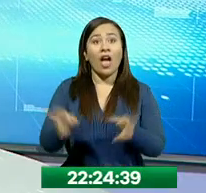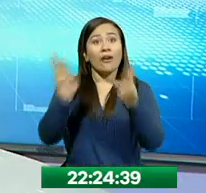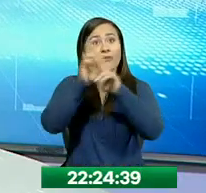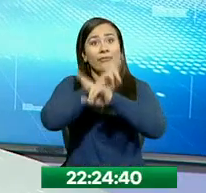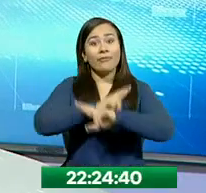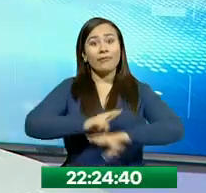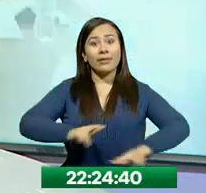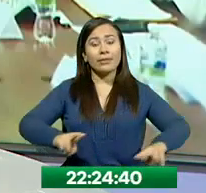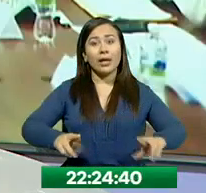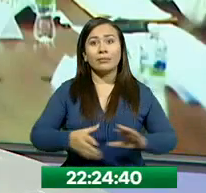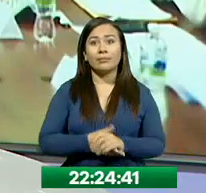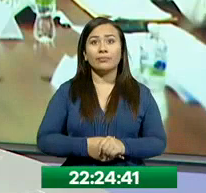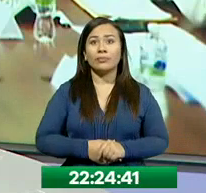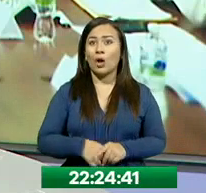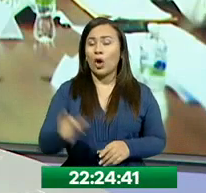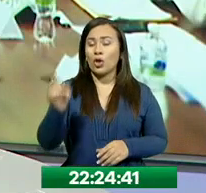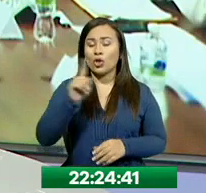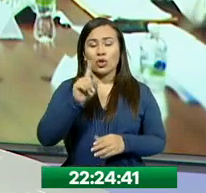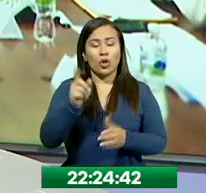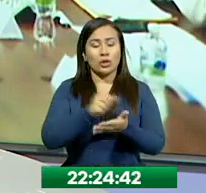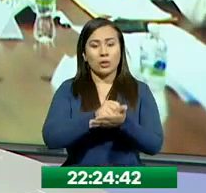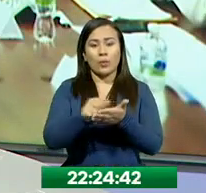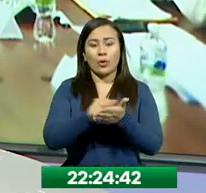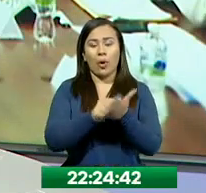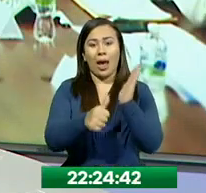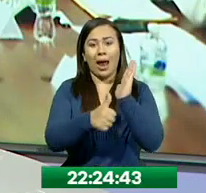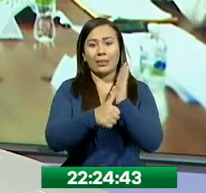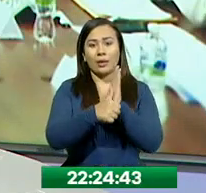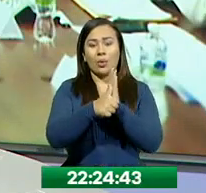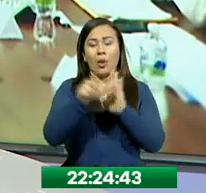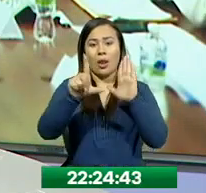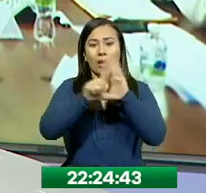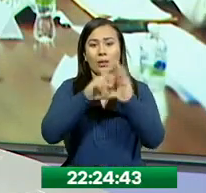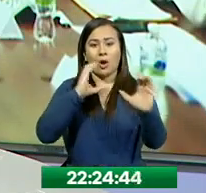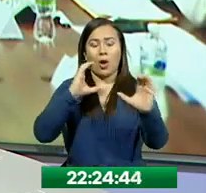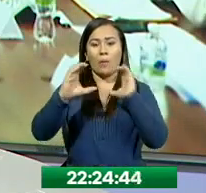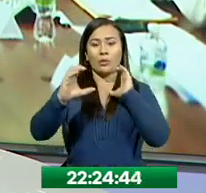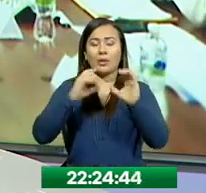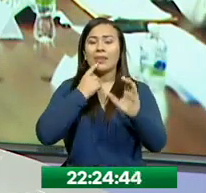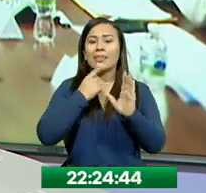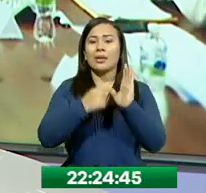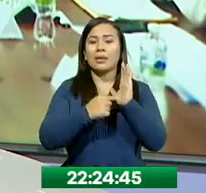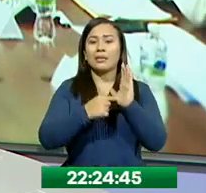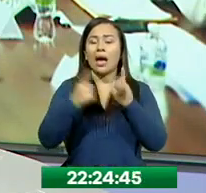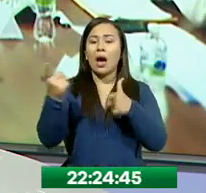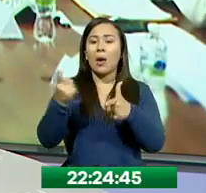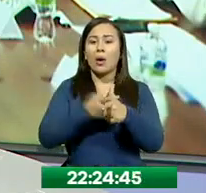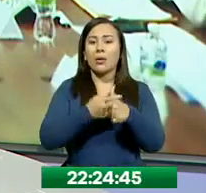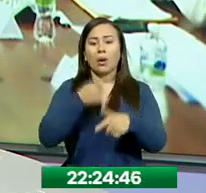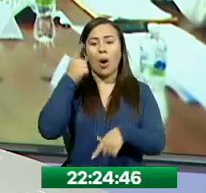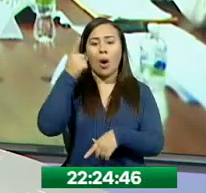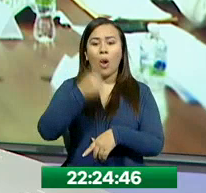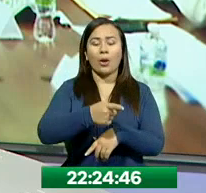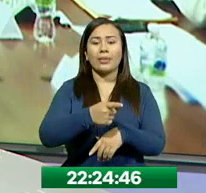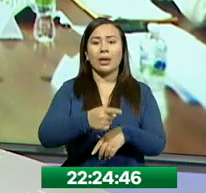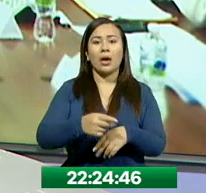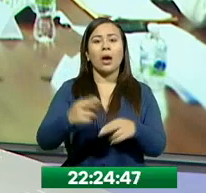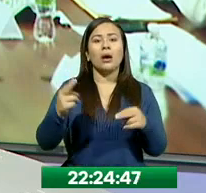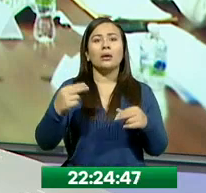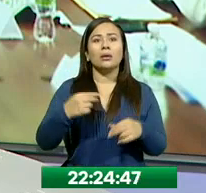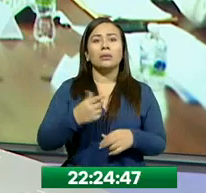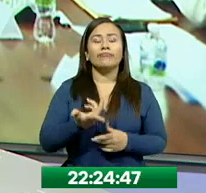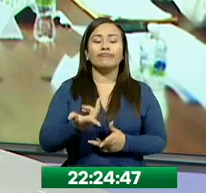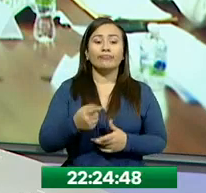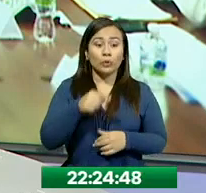Finalmente, no fue eliminado el artículo 42 de la Ley de Comunicación, que hace referencia a la exigencia de título para ejercer